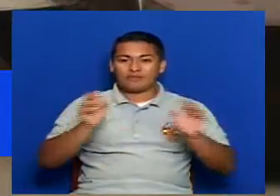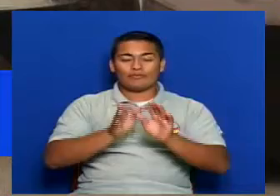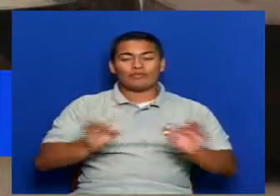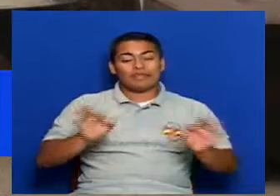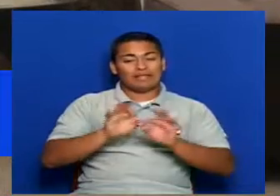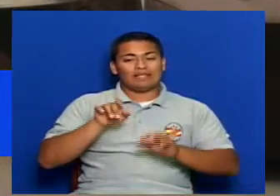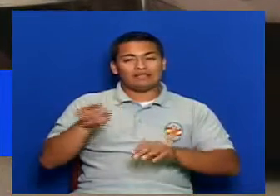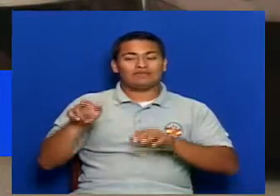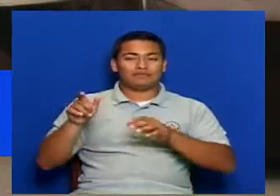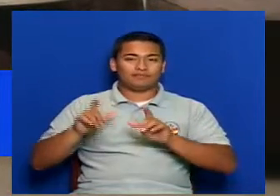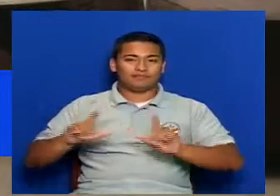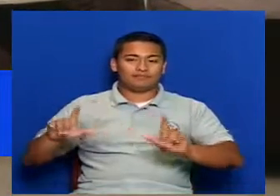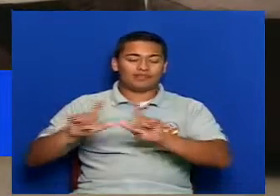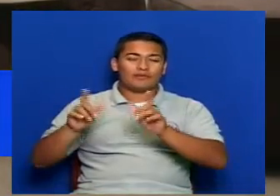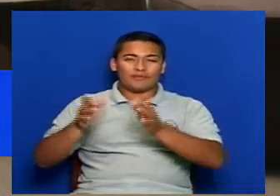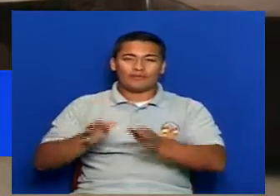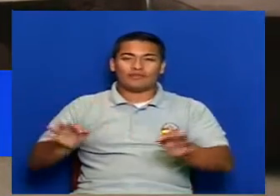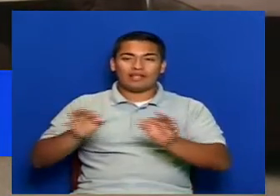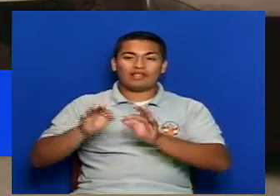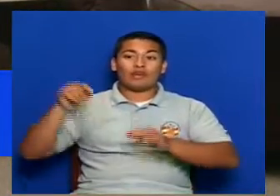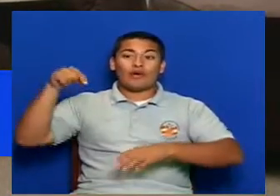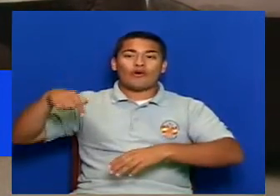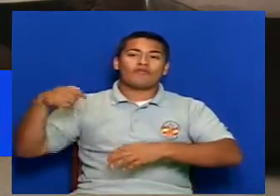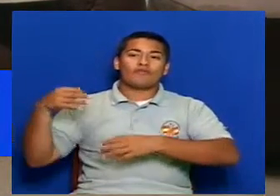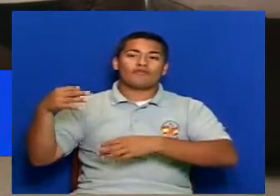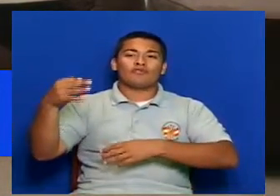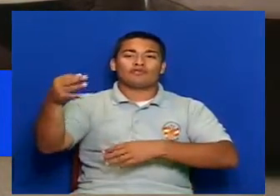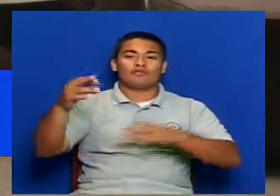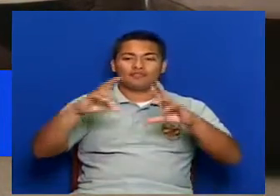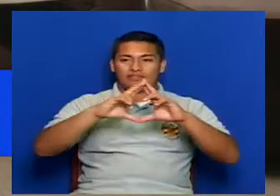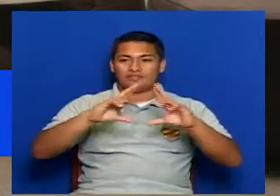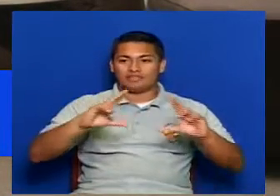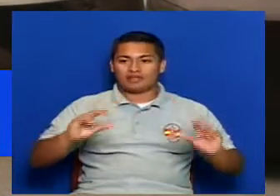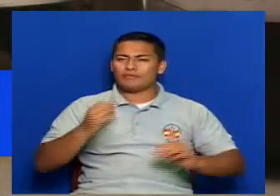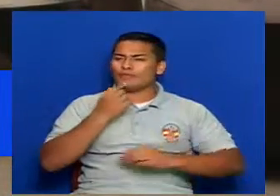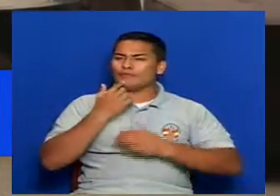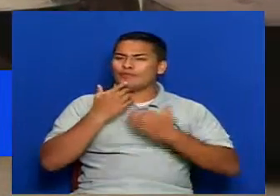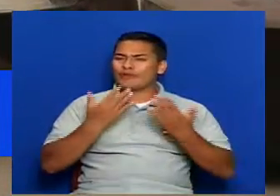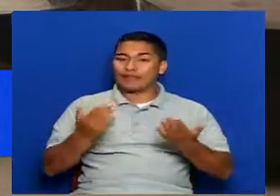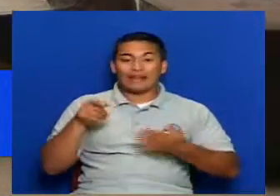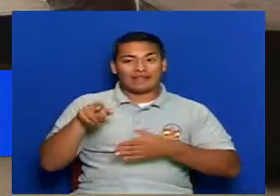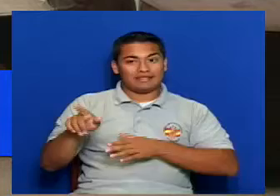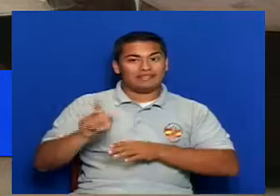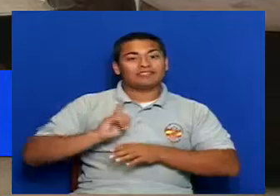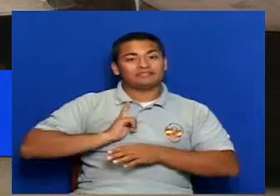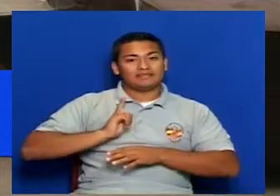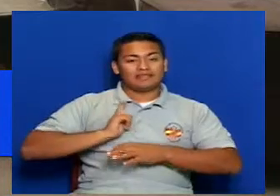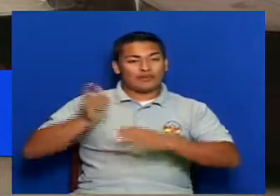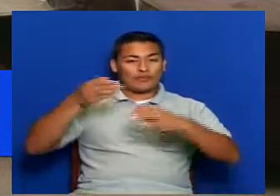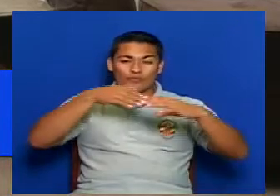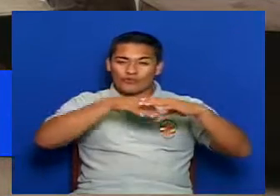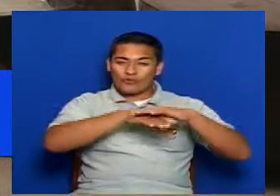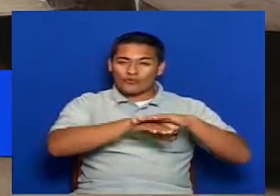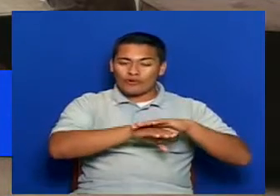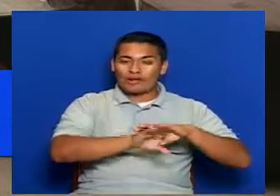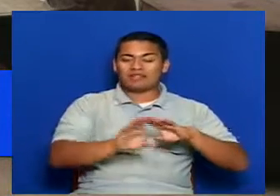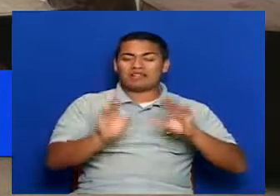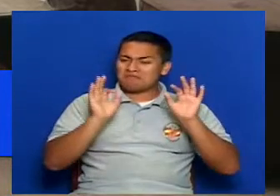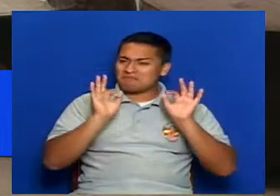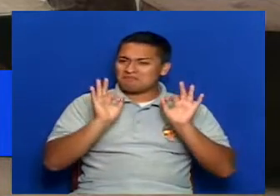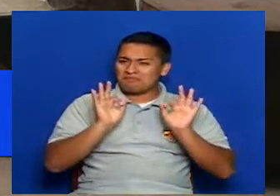para el presente y para el futuro de este país porque están concentradas ahí y están guardadas con el clima adecuado